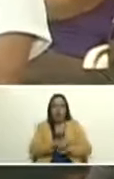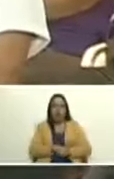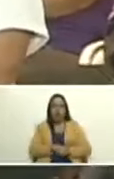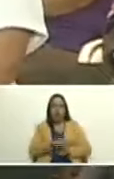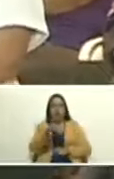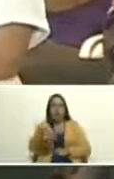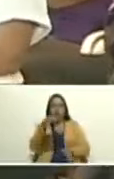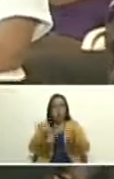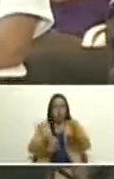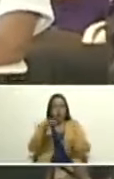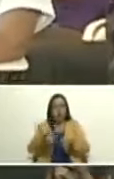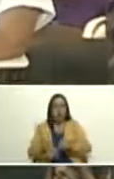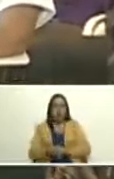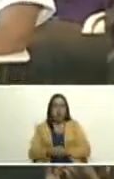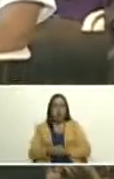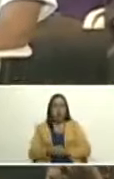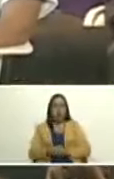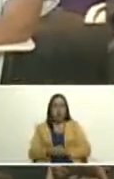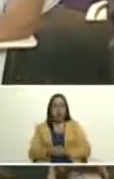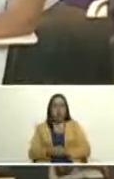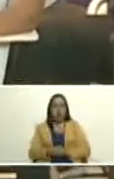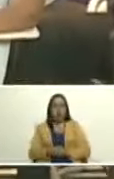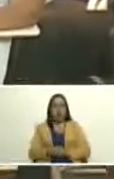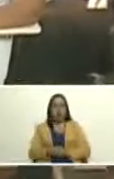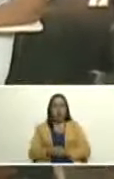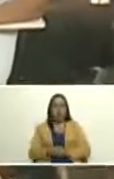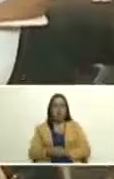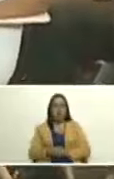en justicia, para,